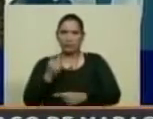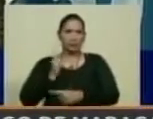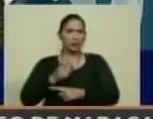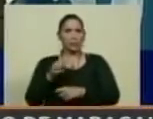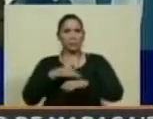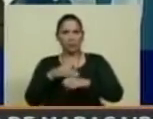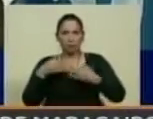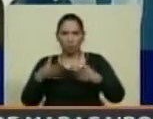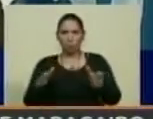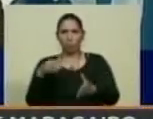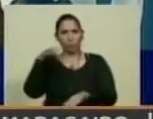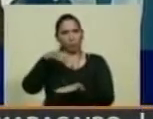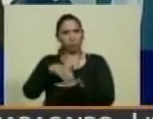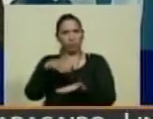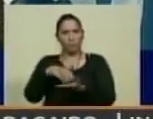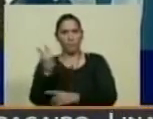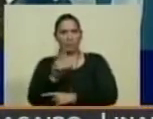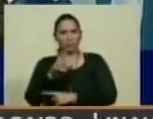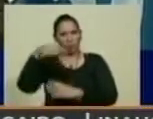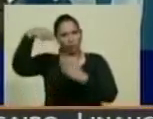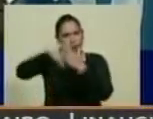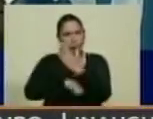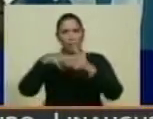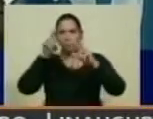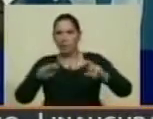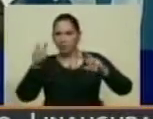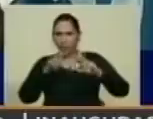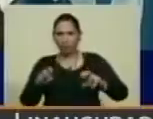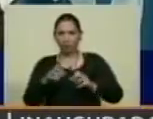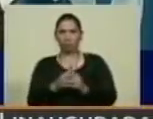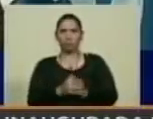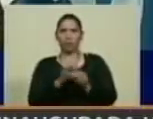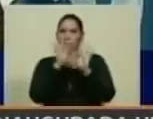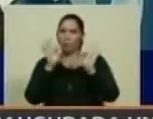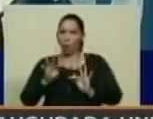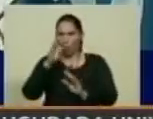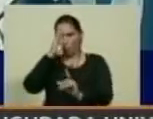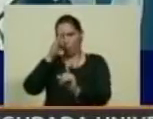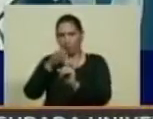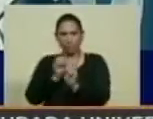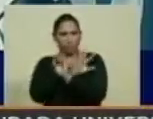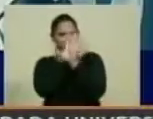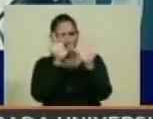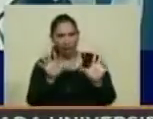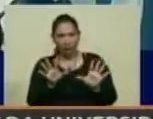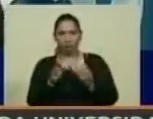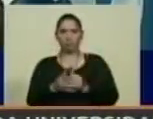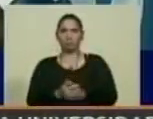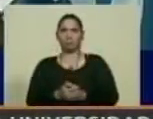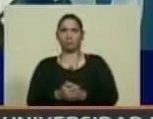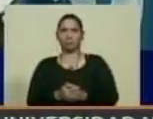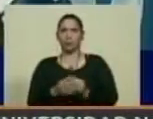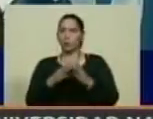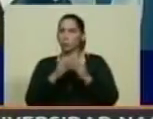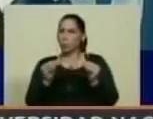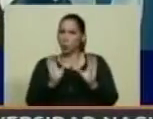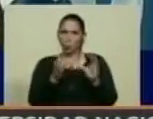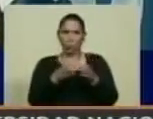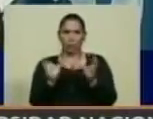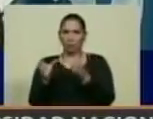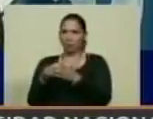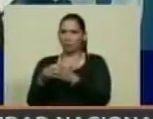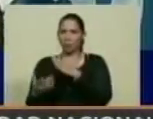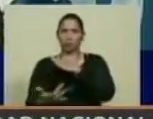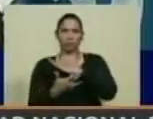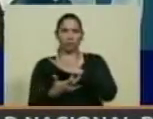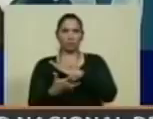venezolano: investigar a fondo, de forma objetiva, de manera transparente, con todos los equipos